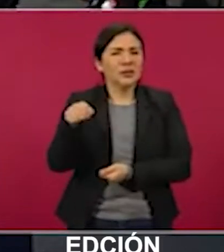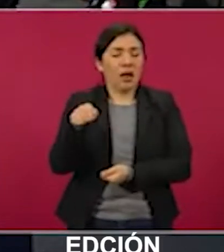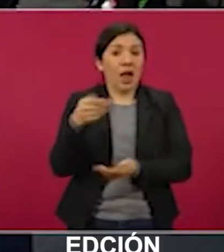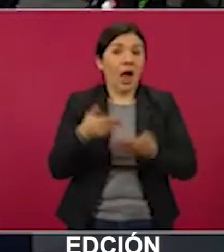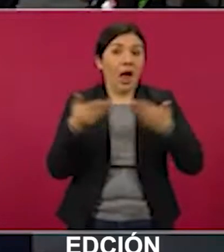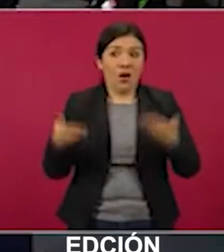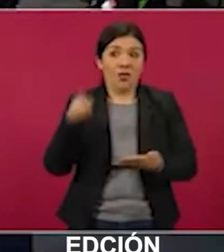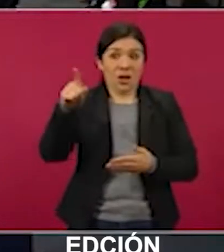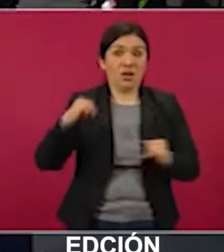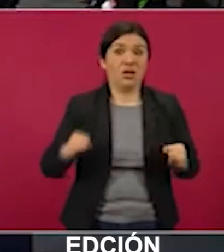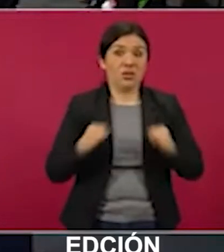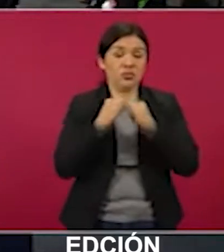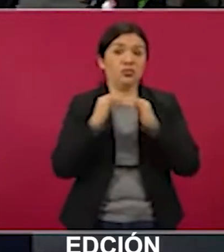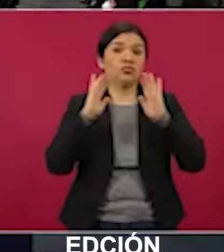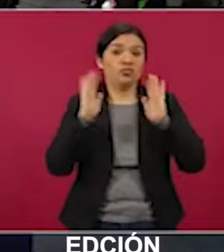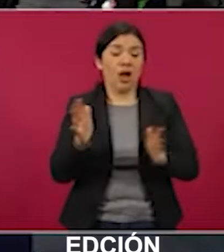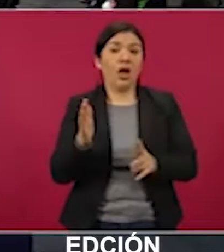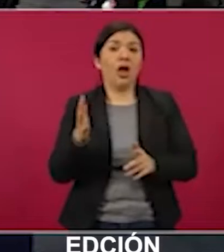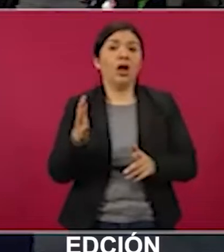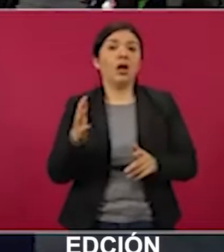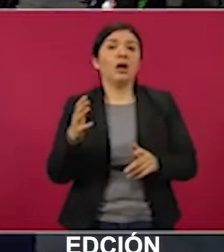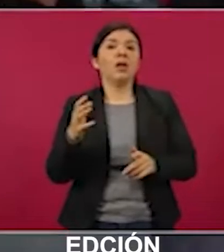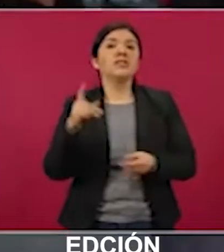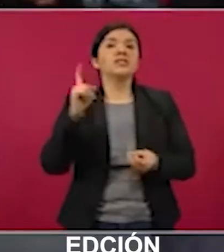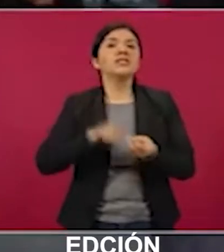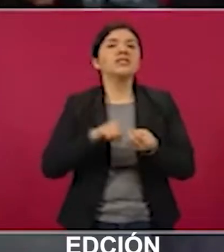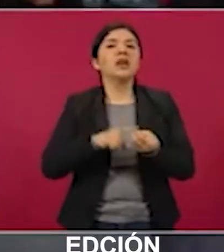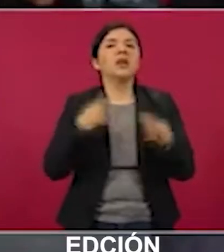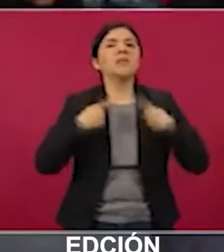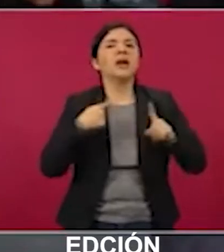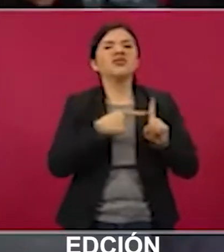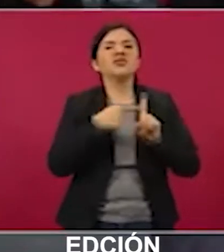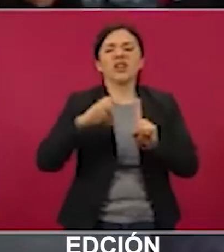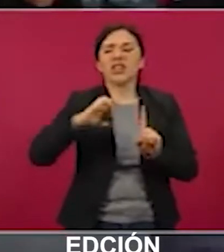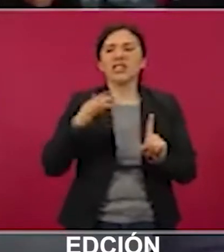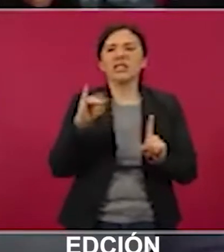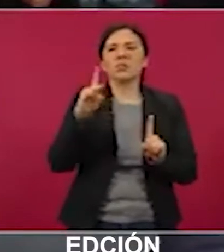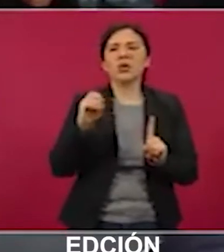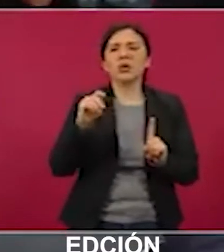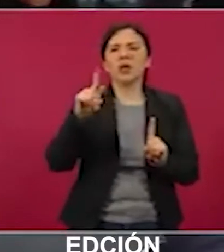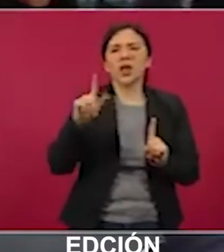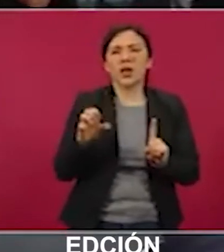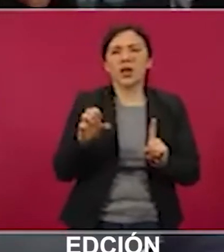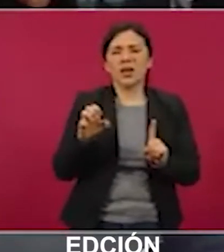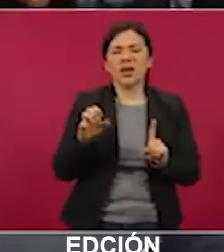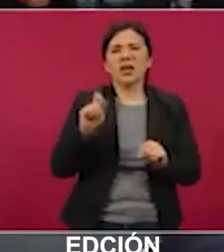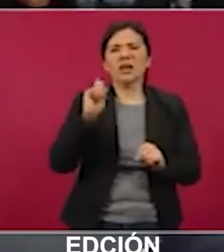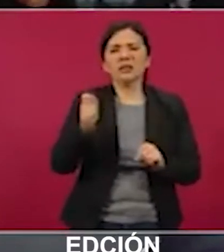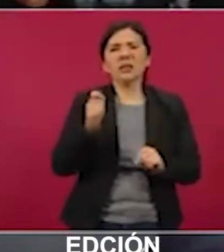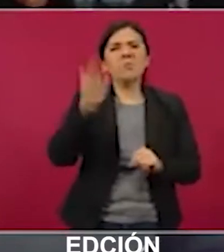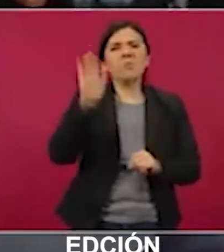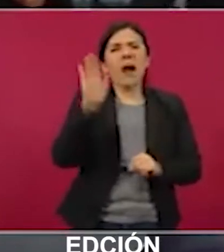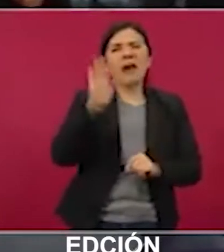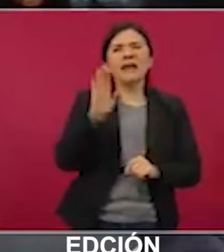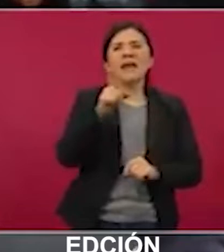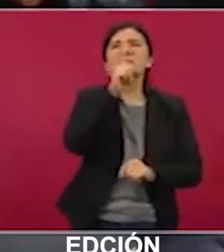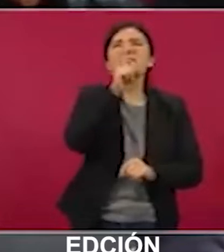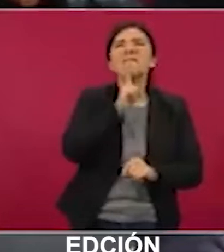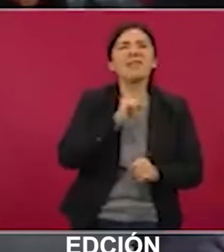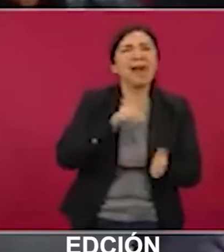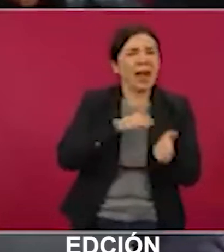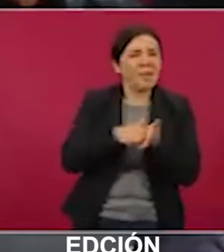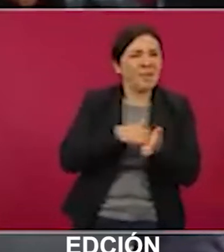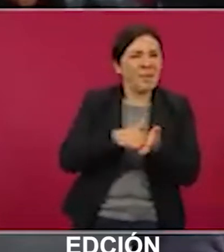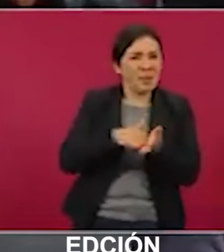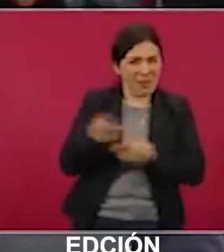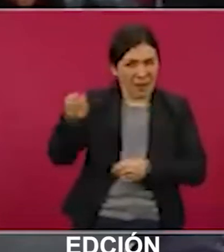este instituto pues ha sacado su personaje al chipotle, pues pareciera que todo es broma y que en realidad